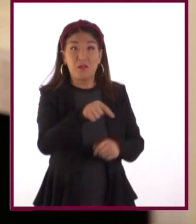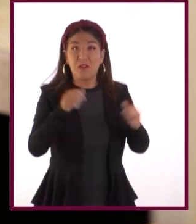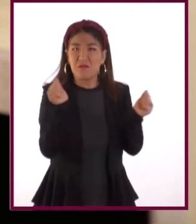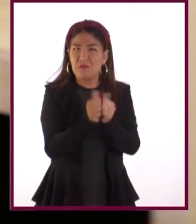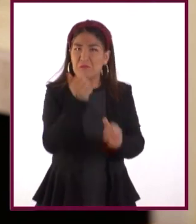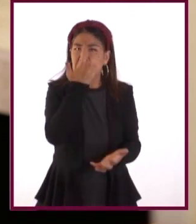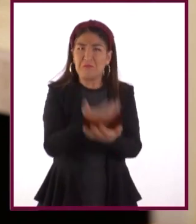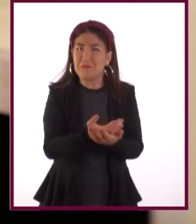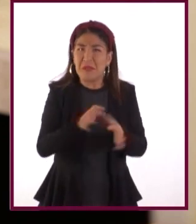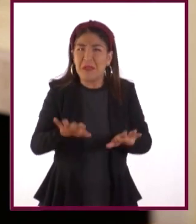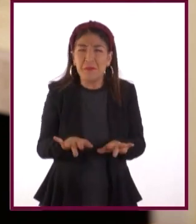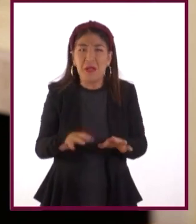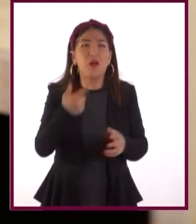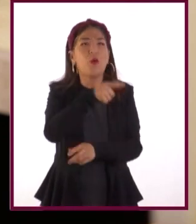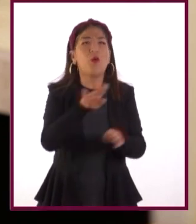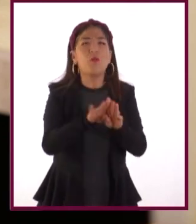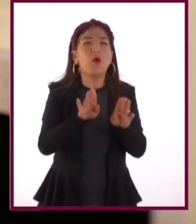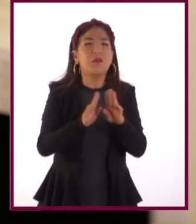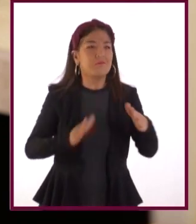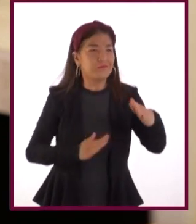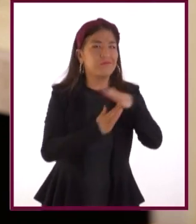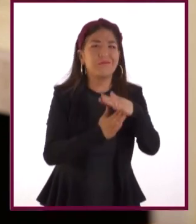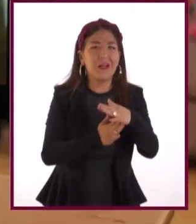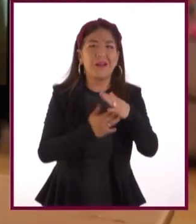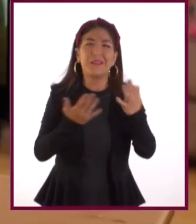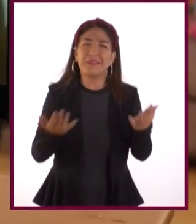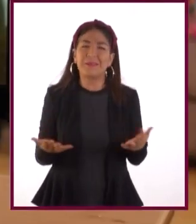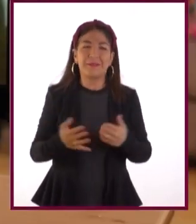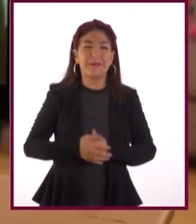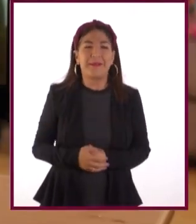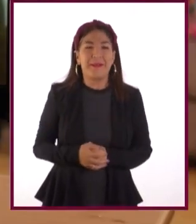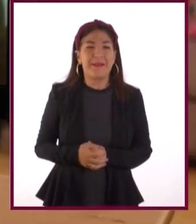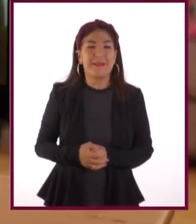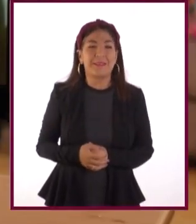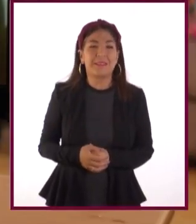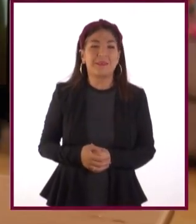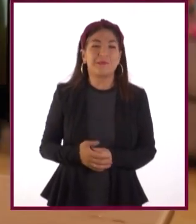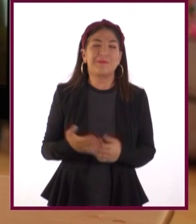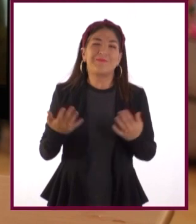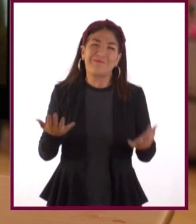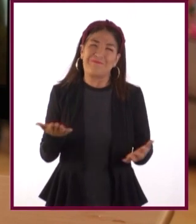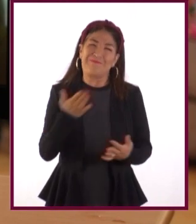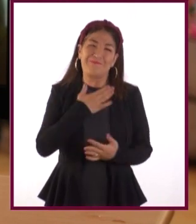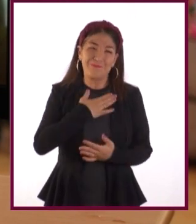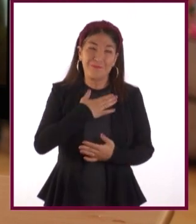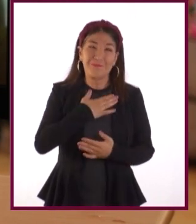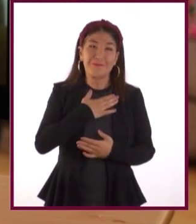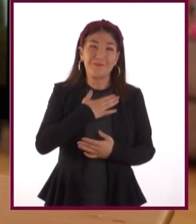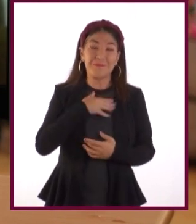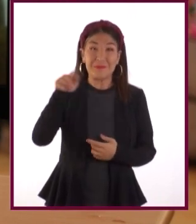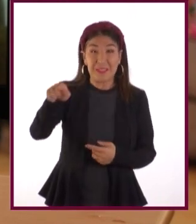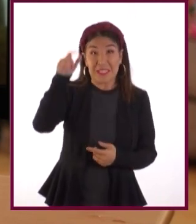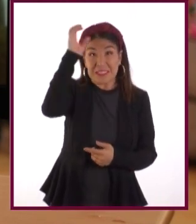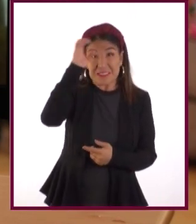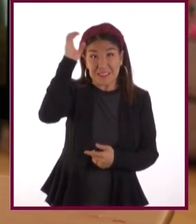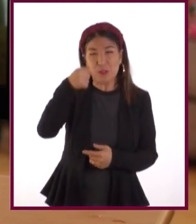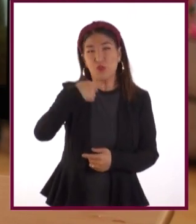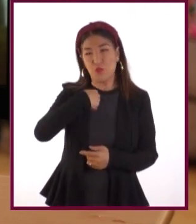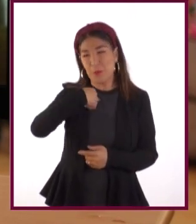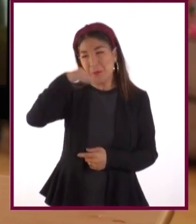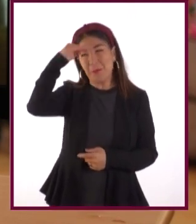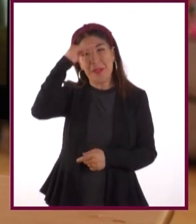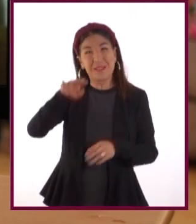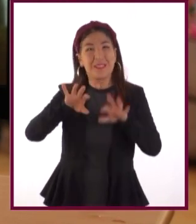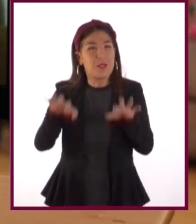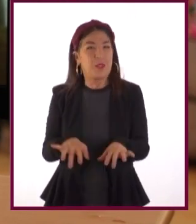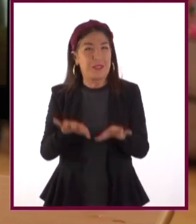máquina? ¿Las máquinas no tendrían como algún límite? Pues mira, yo creo que el límite de las